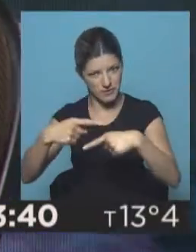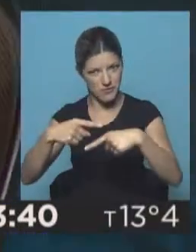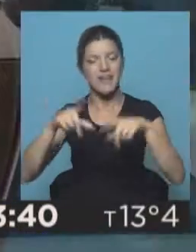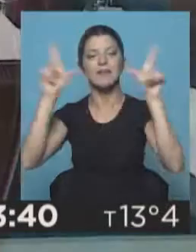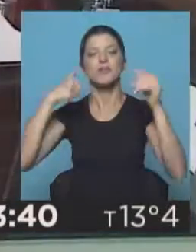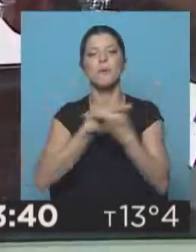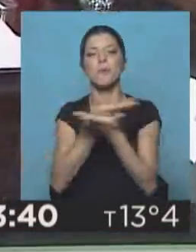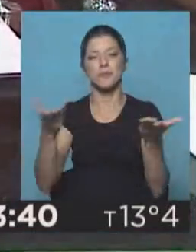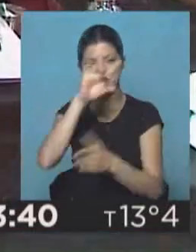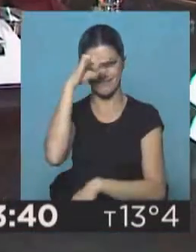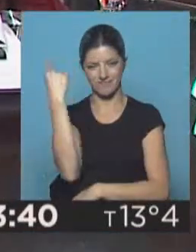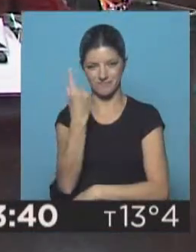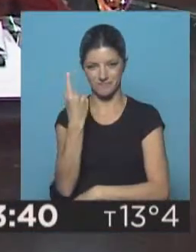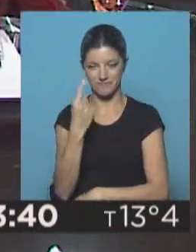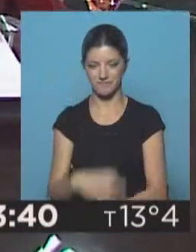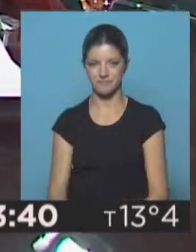Internacional.